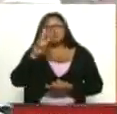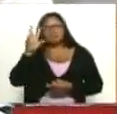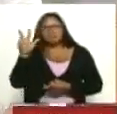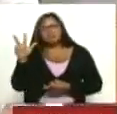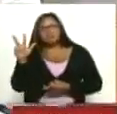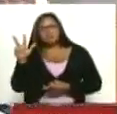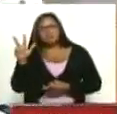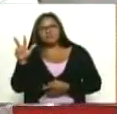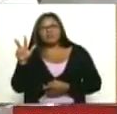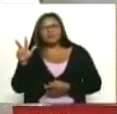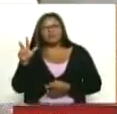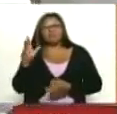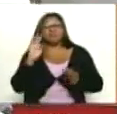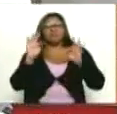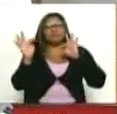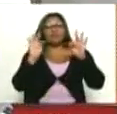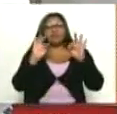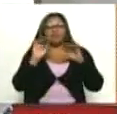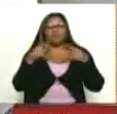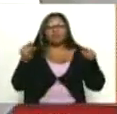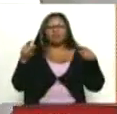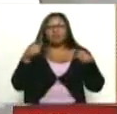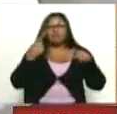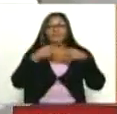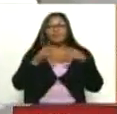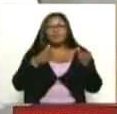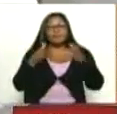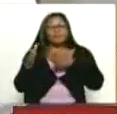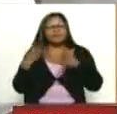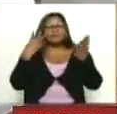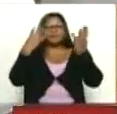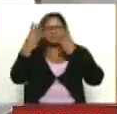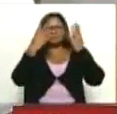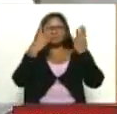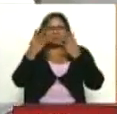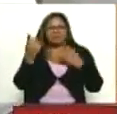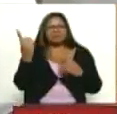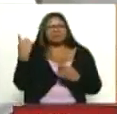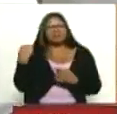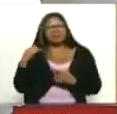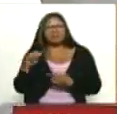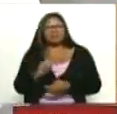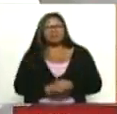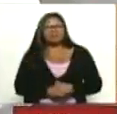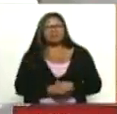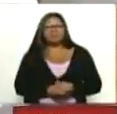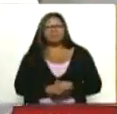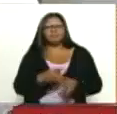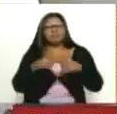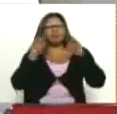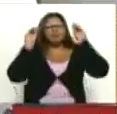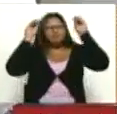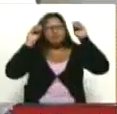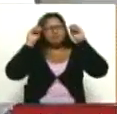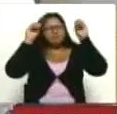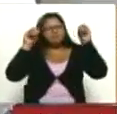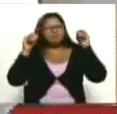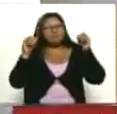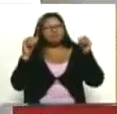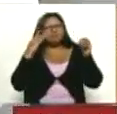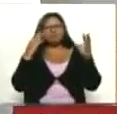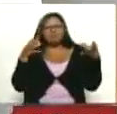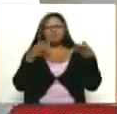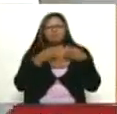343 funciones teatrales. Pero además el festival tiene un eje formativo, que está conformada por